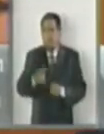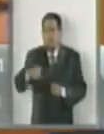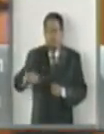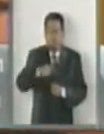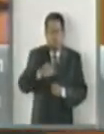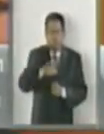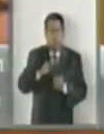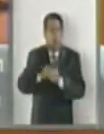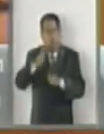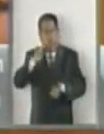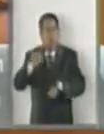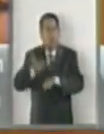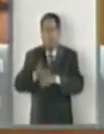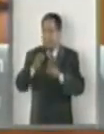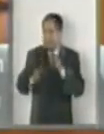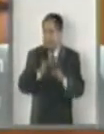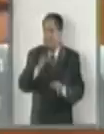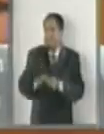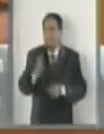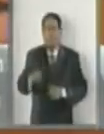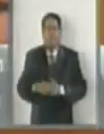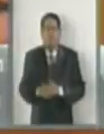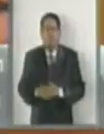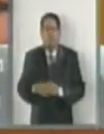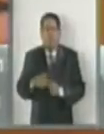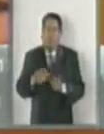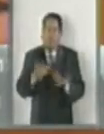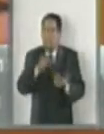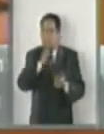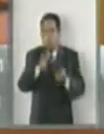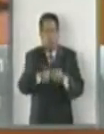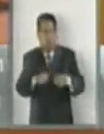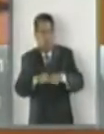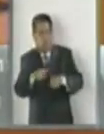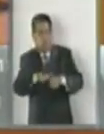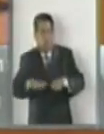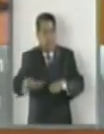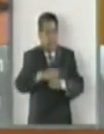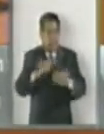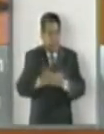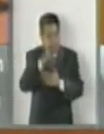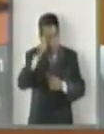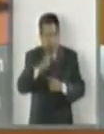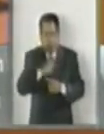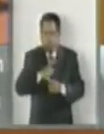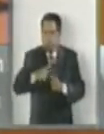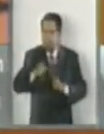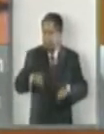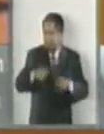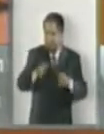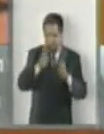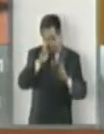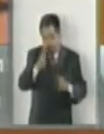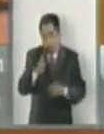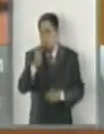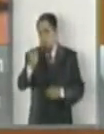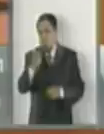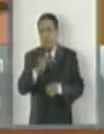de responsabilidad y es un asunto de deuda con los mexicanos. Por eso es que vamos a votar a